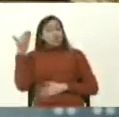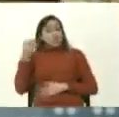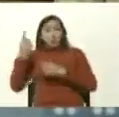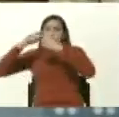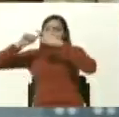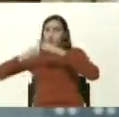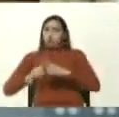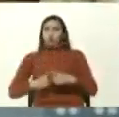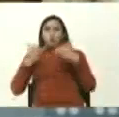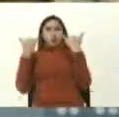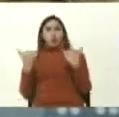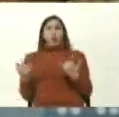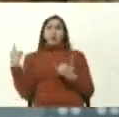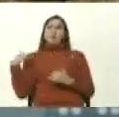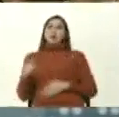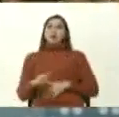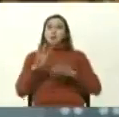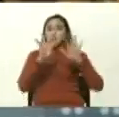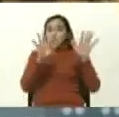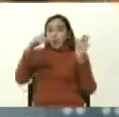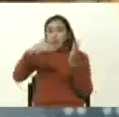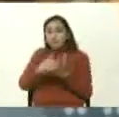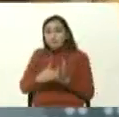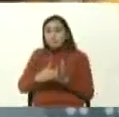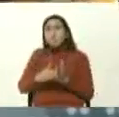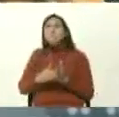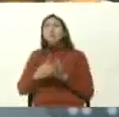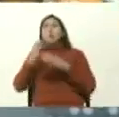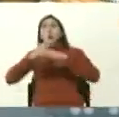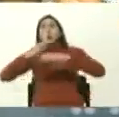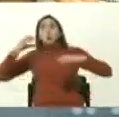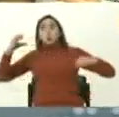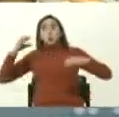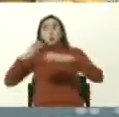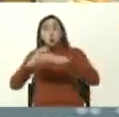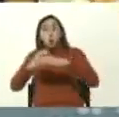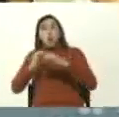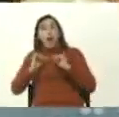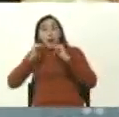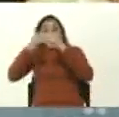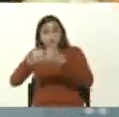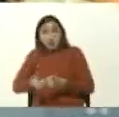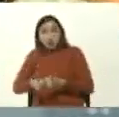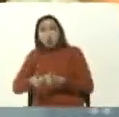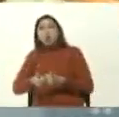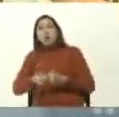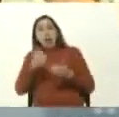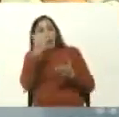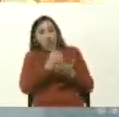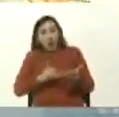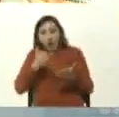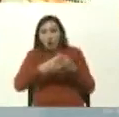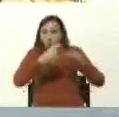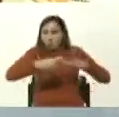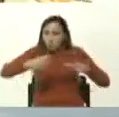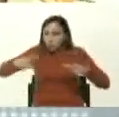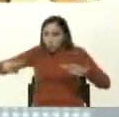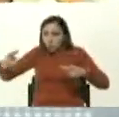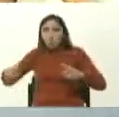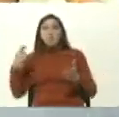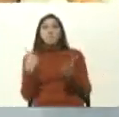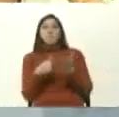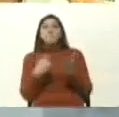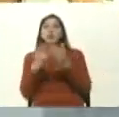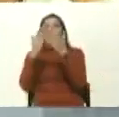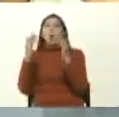esta hora tenemos alrededor de 9.000 unidades que ya han empezado a hacer pues todo lo que es el proceso de inscripción, de adecuación, para poder